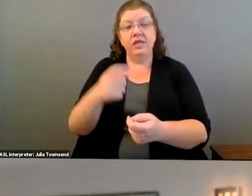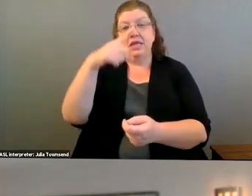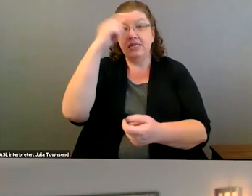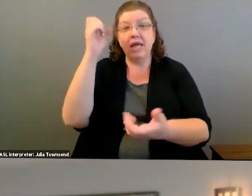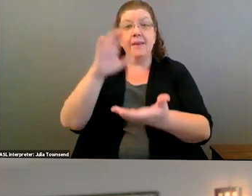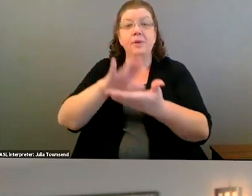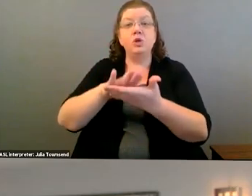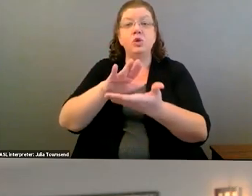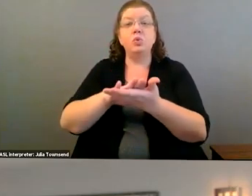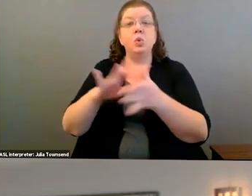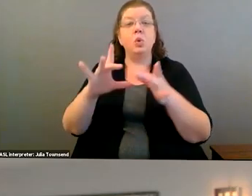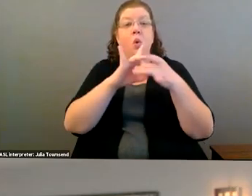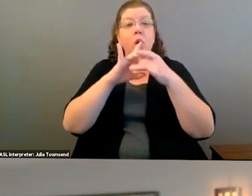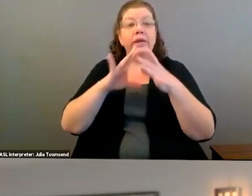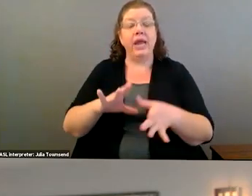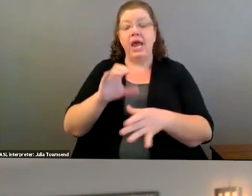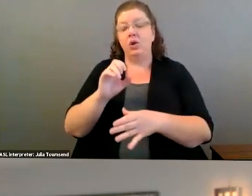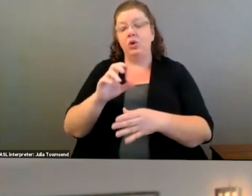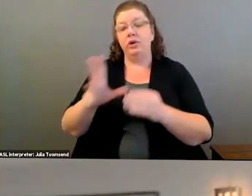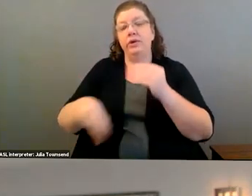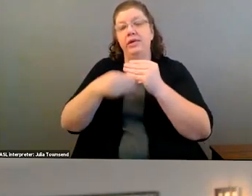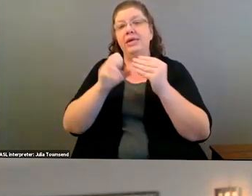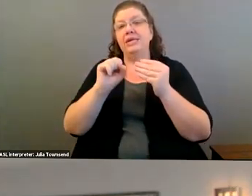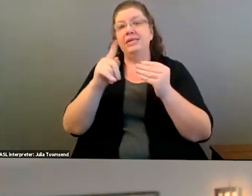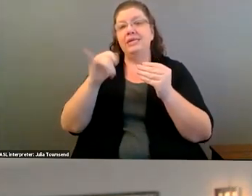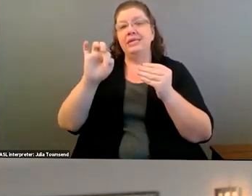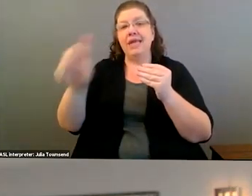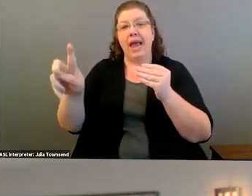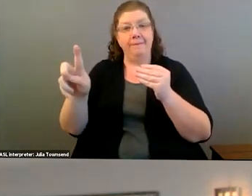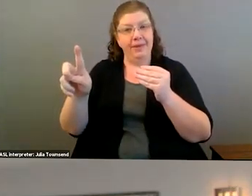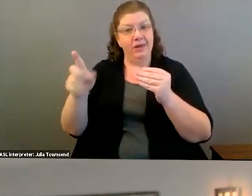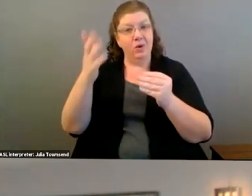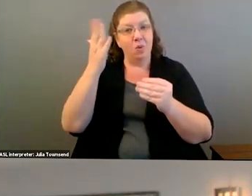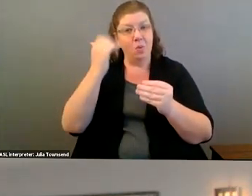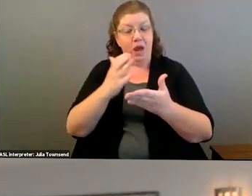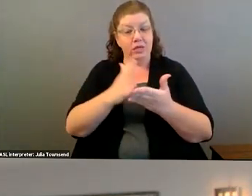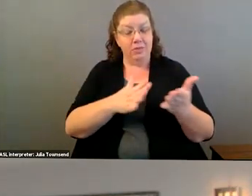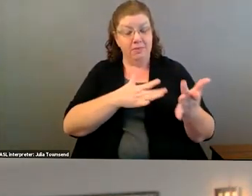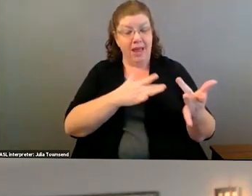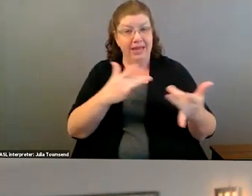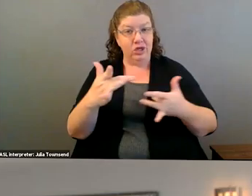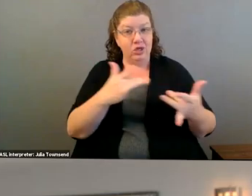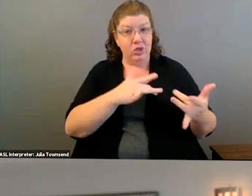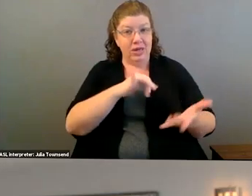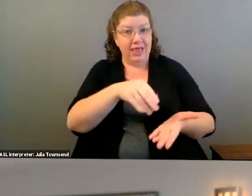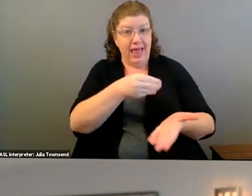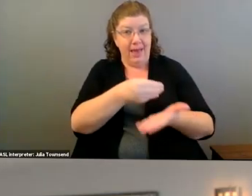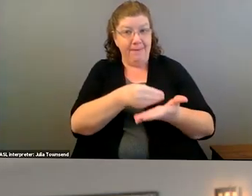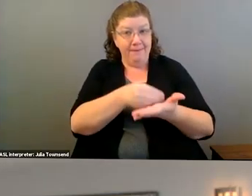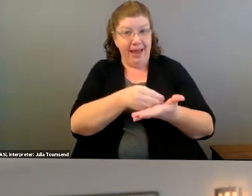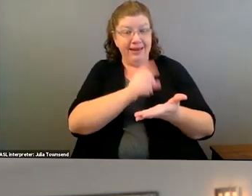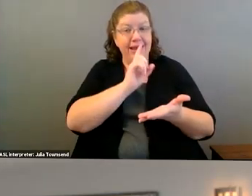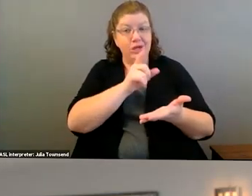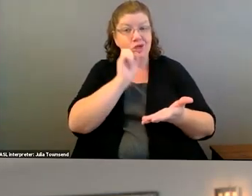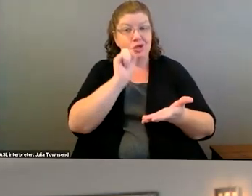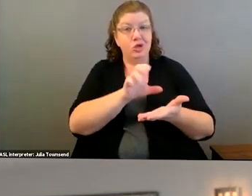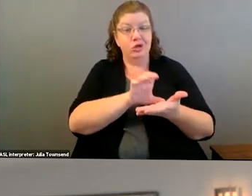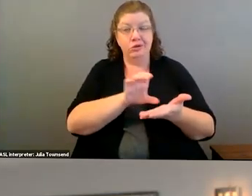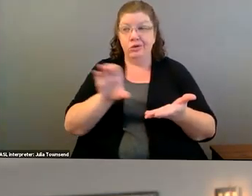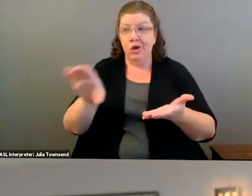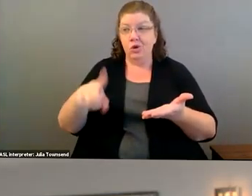en el estipendio el coordinador vincular de clases de verano porque algo de mis inquietudes radican en que este dinero podría ser